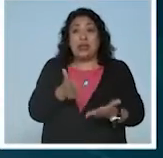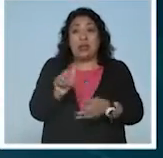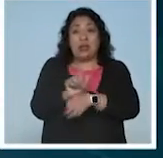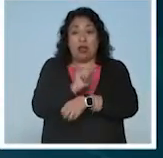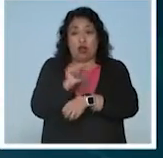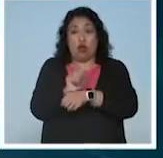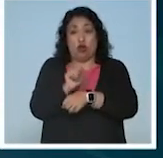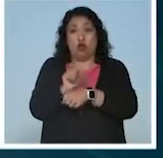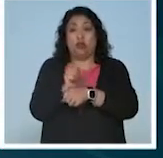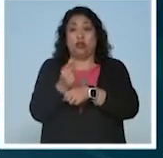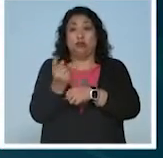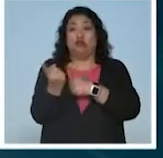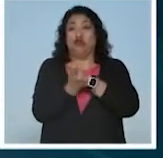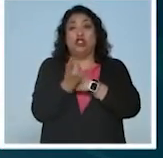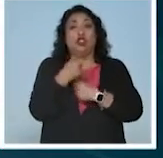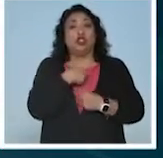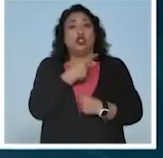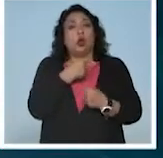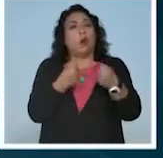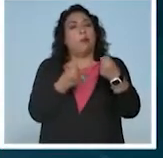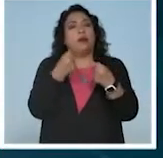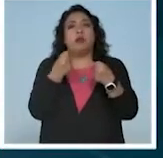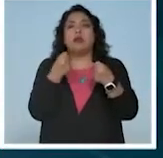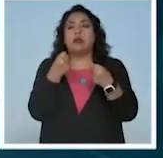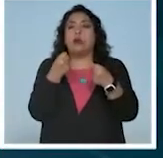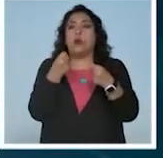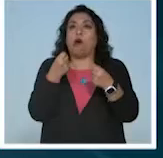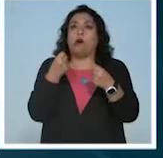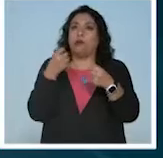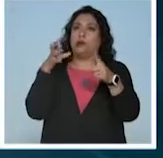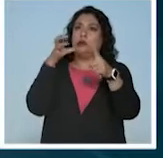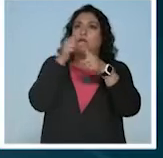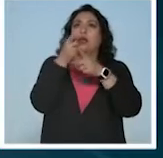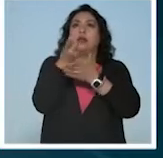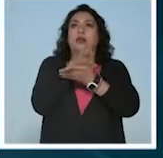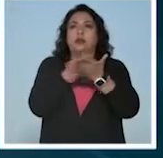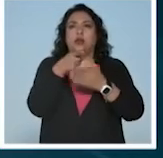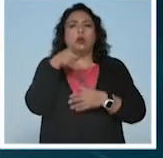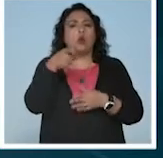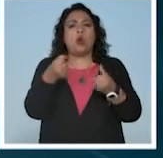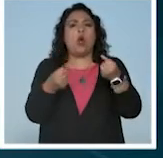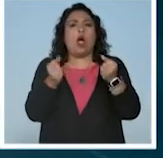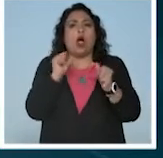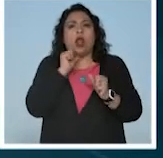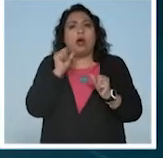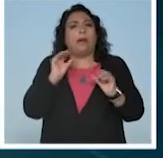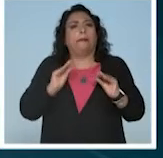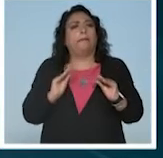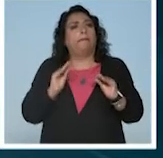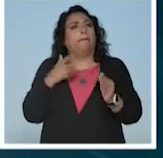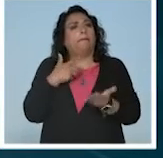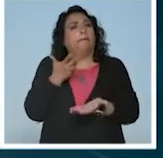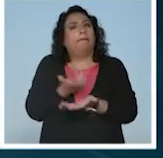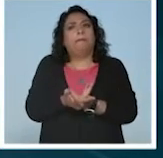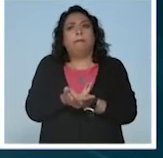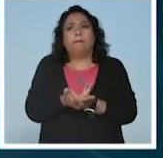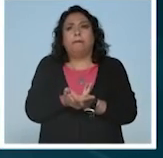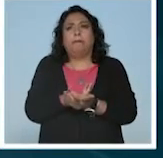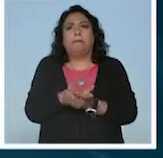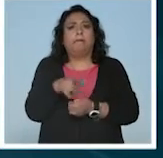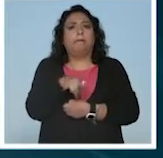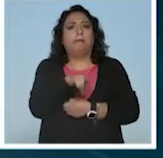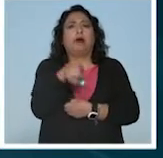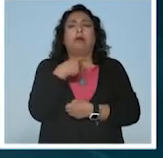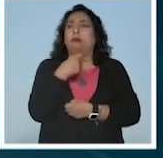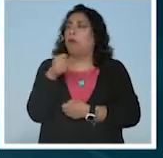autónomos supone diferentes retos en el ámbito del diseño cuando tú ya no manejas el auto cuando ya te